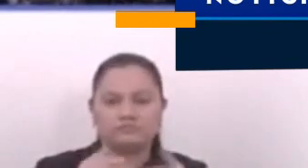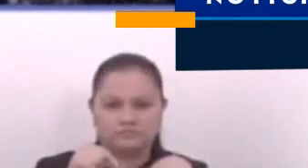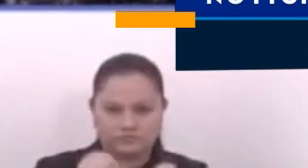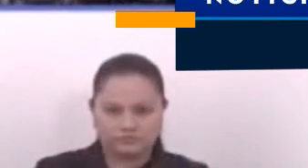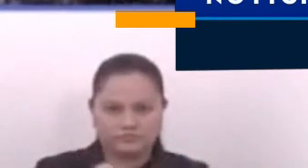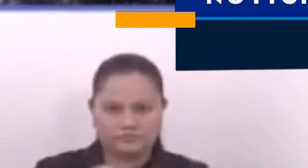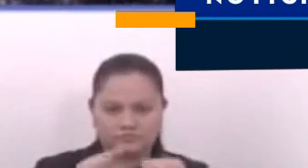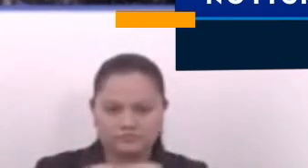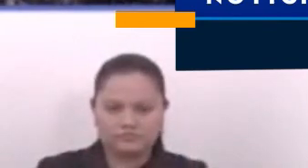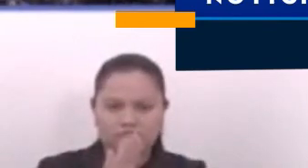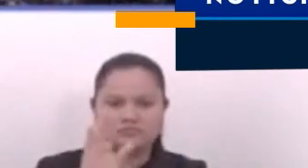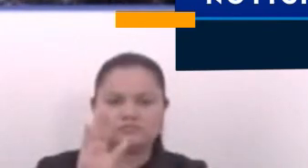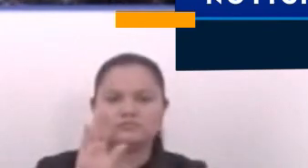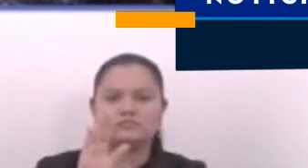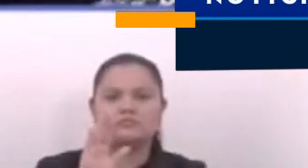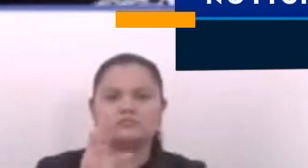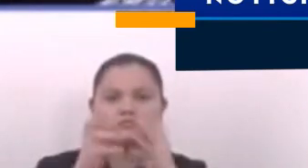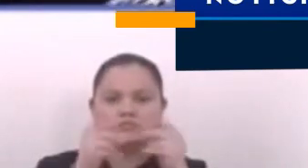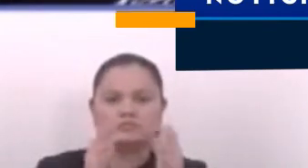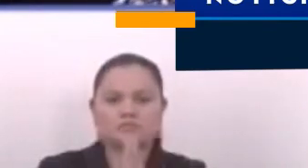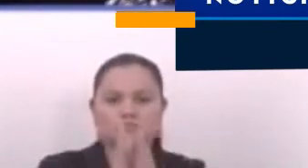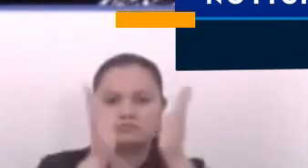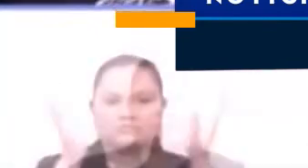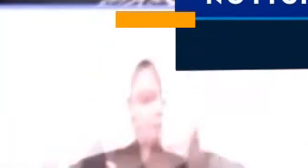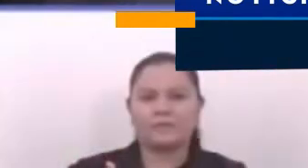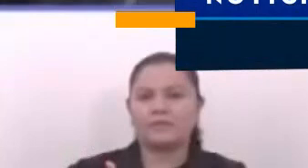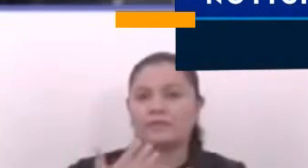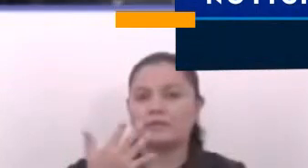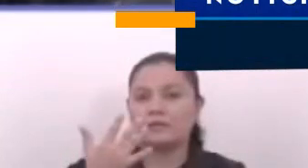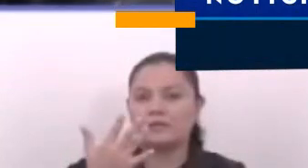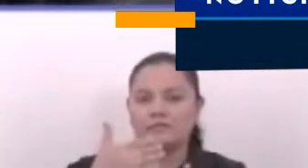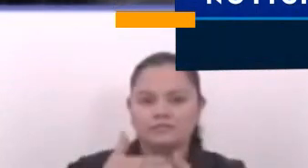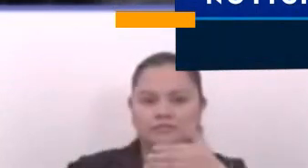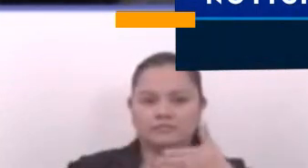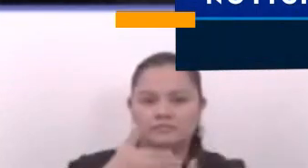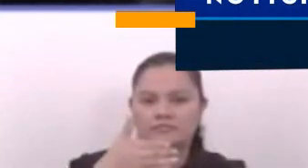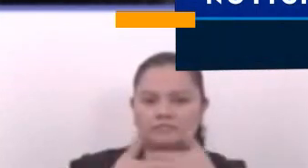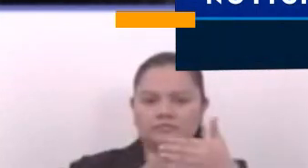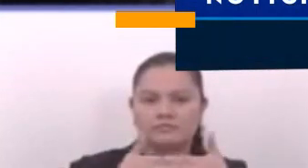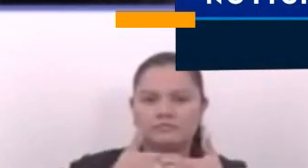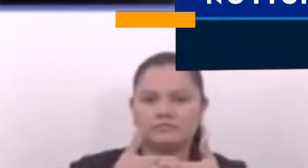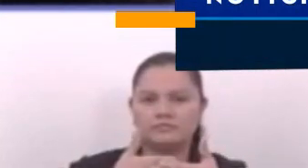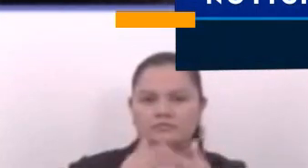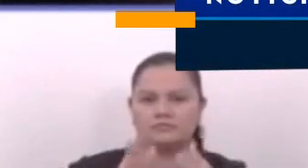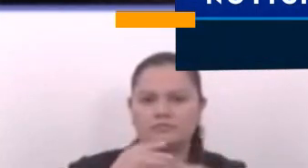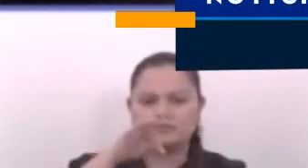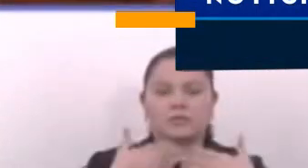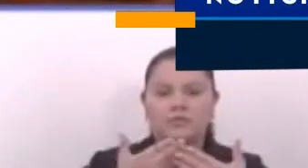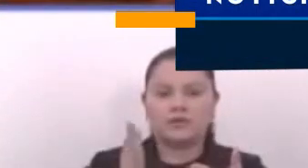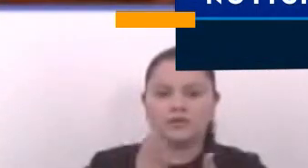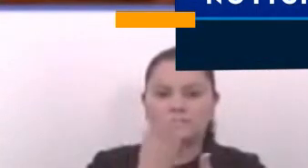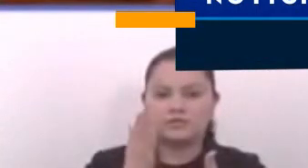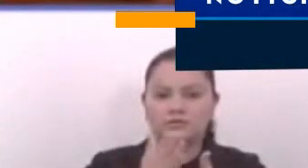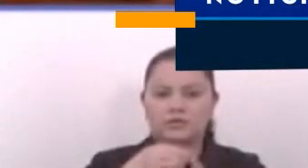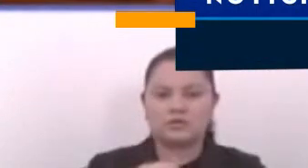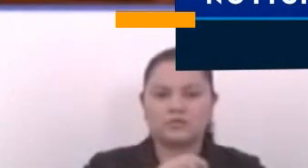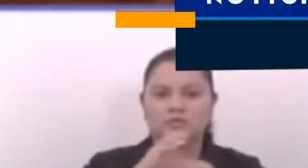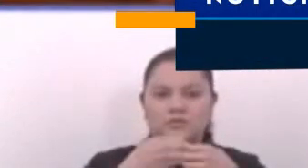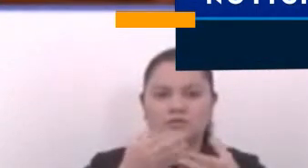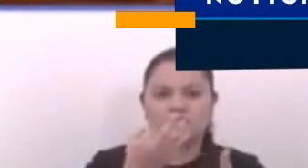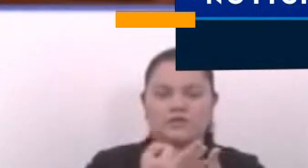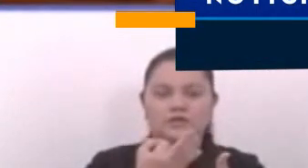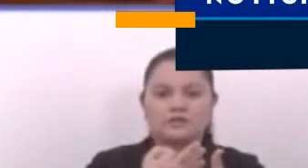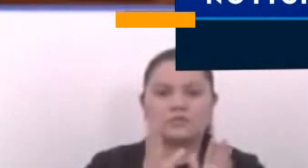ingresa al fondo general y luego se traslada la defensoría sin embargo la diputada del fmln cuestionó el motivo por el que fueron